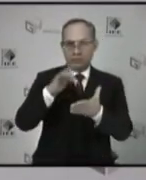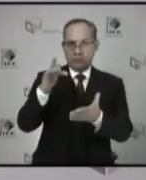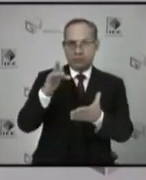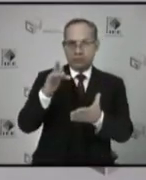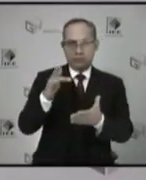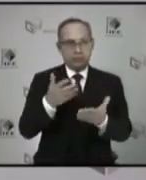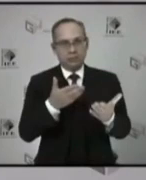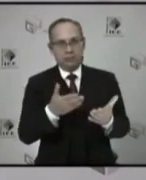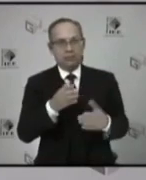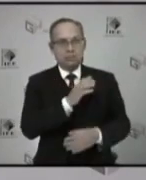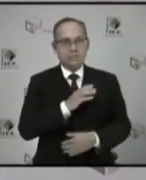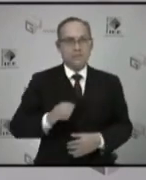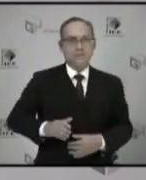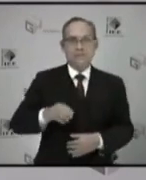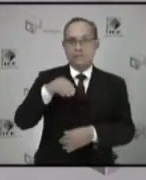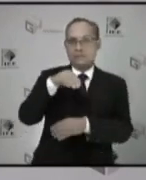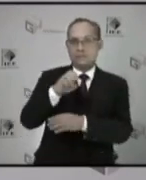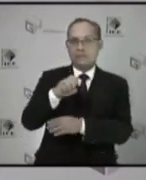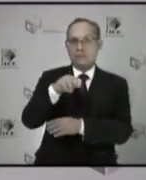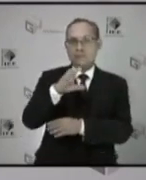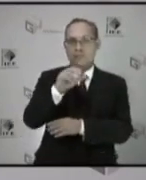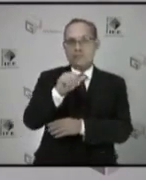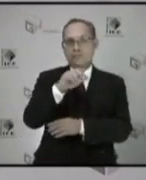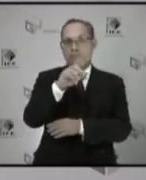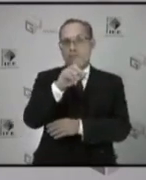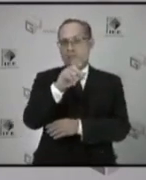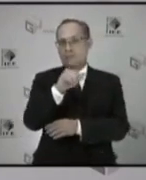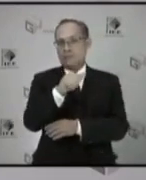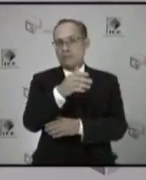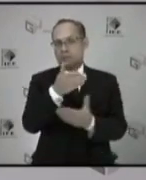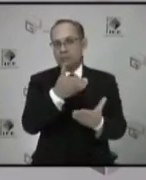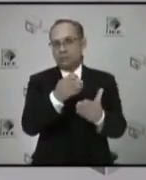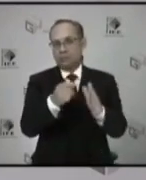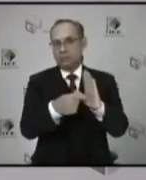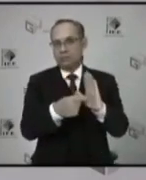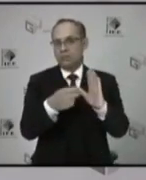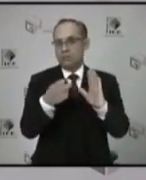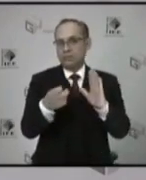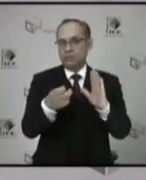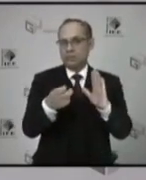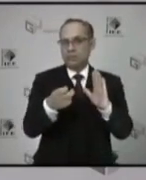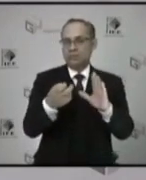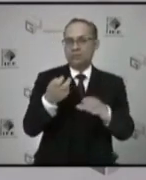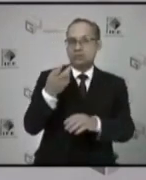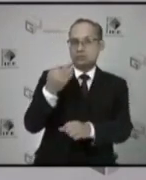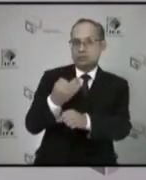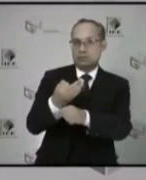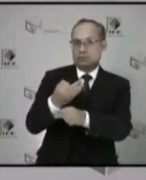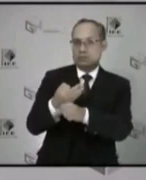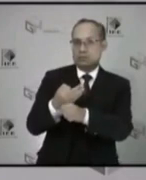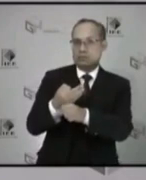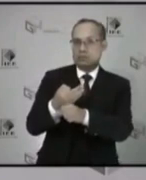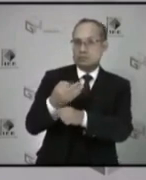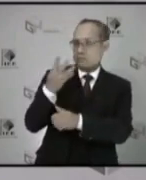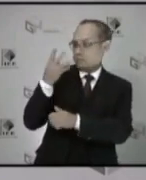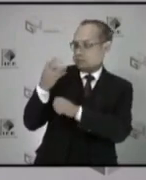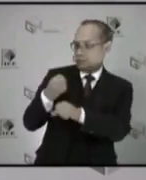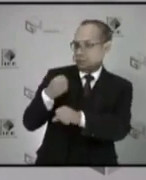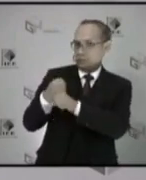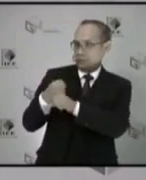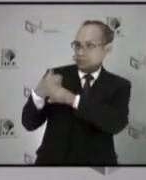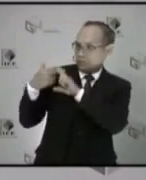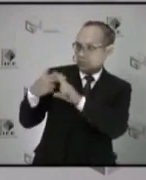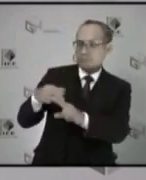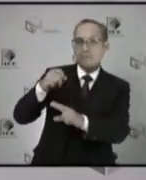no entiende y ya no va a aprender. ¿Por qué en estos años, 4 años de senador, no ha traído nada a